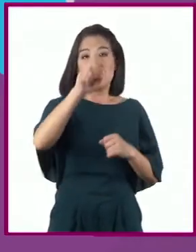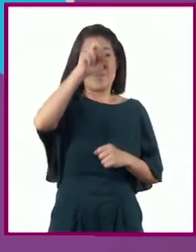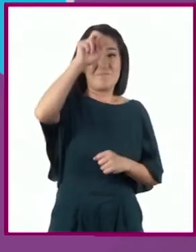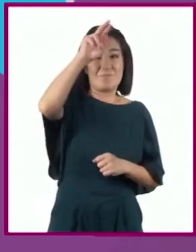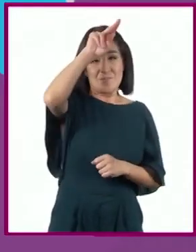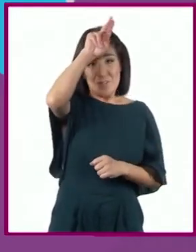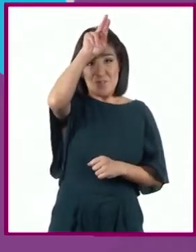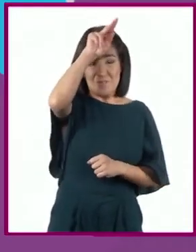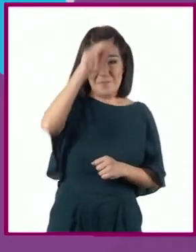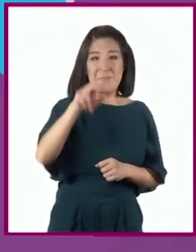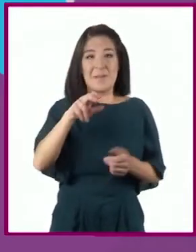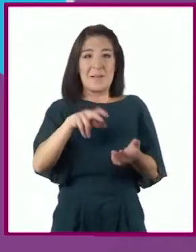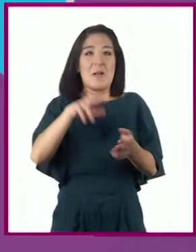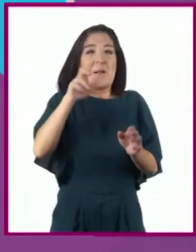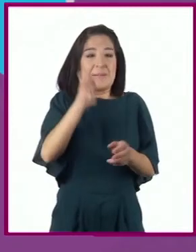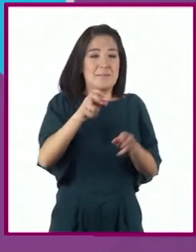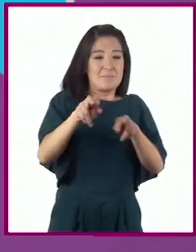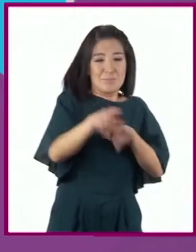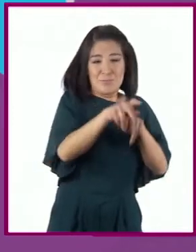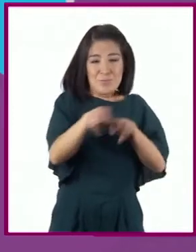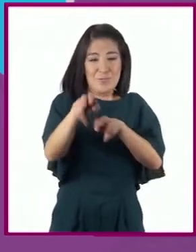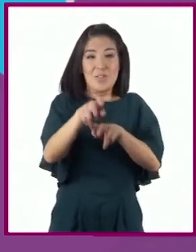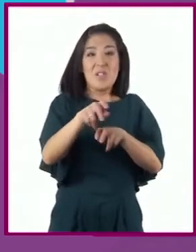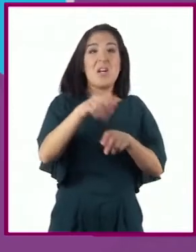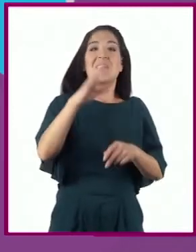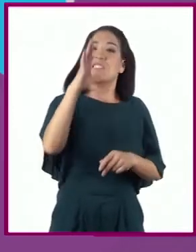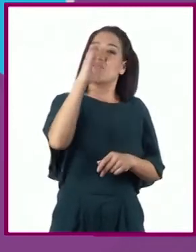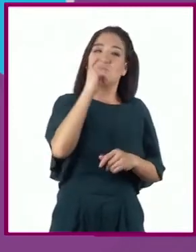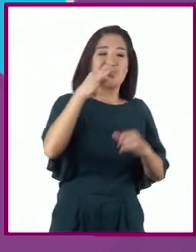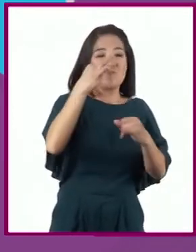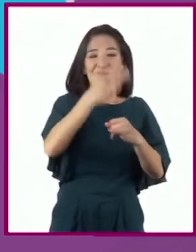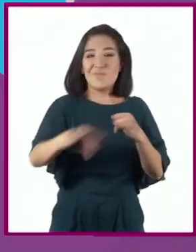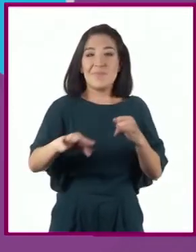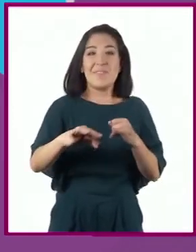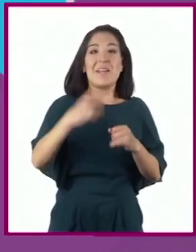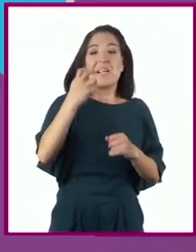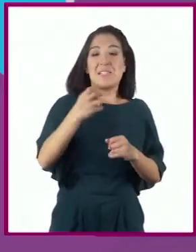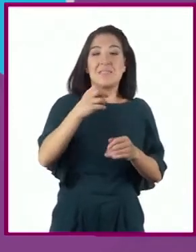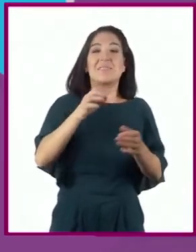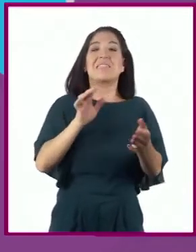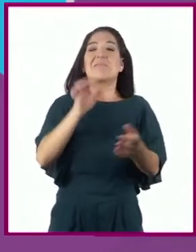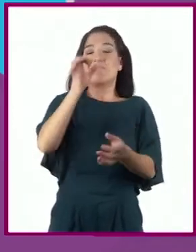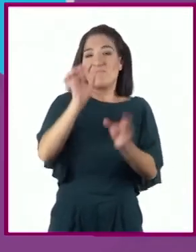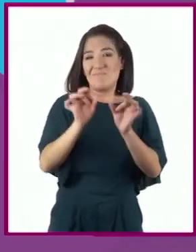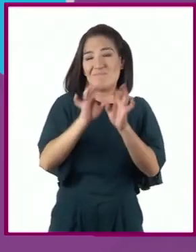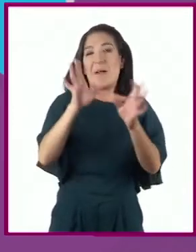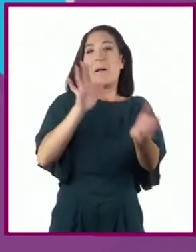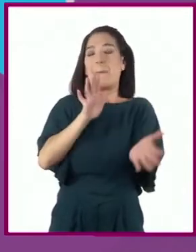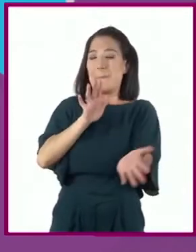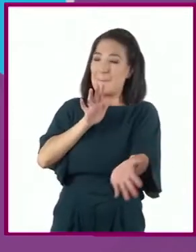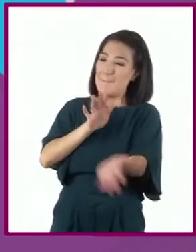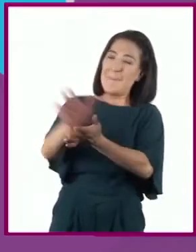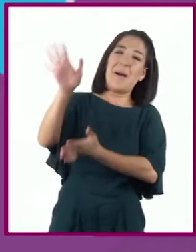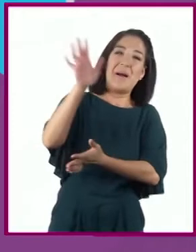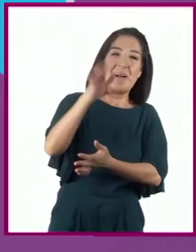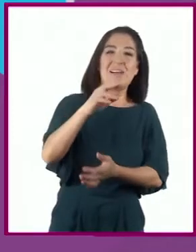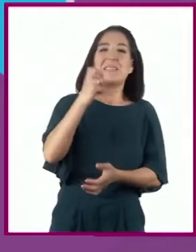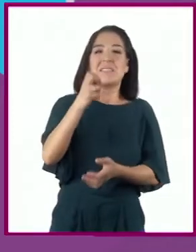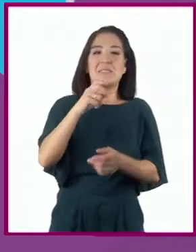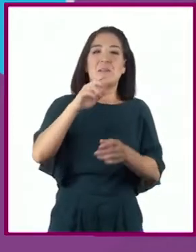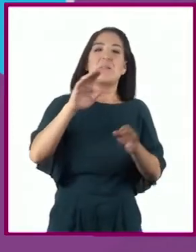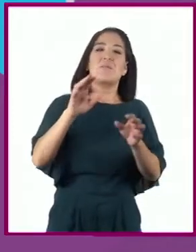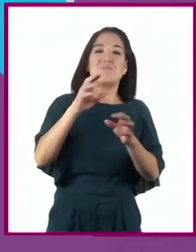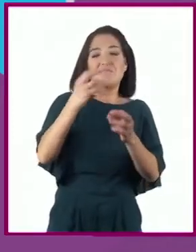pudo seguir la ruta de sus compañeras. Un terrón de azúcar había resbalado desde lo alto, quebrándose en